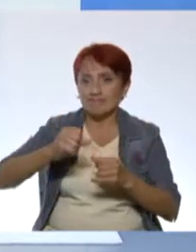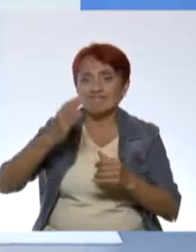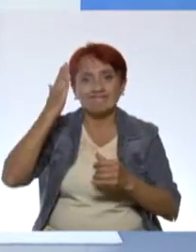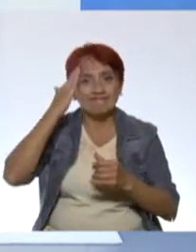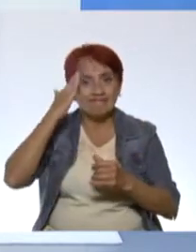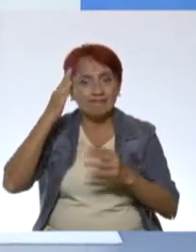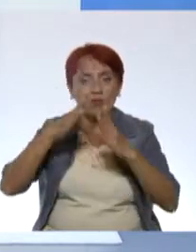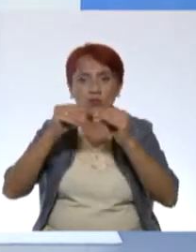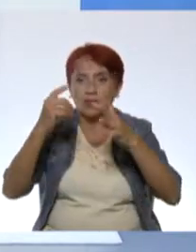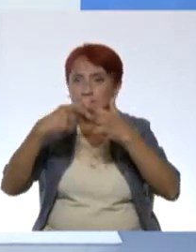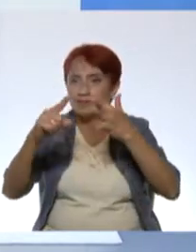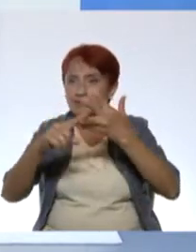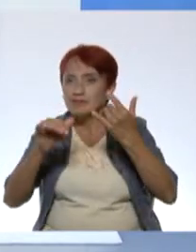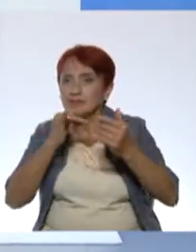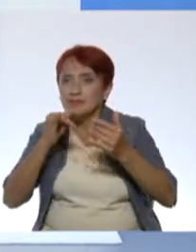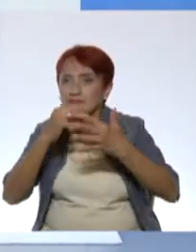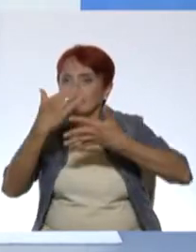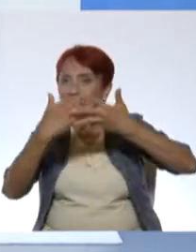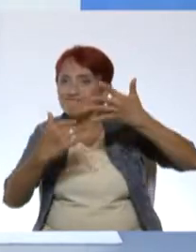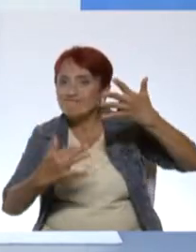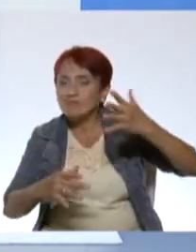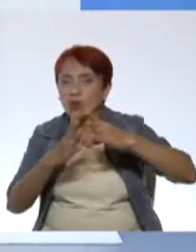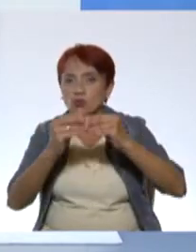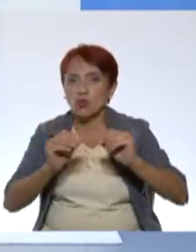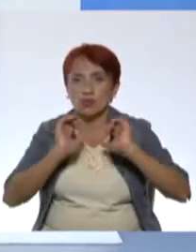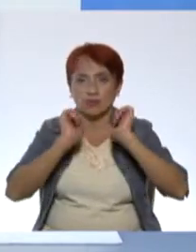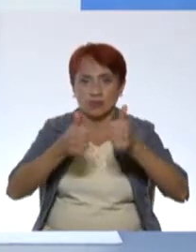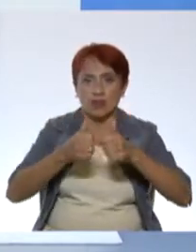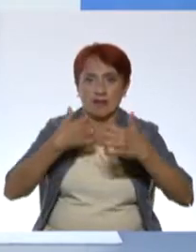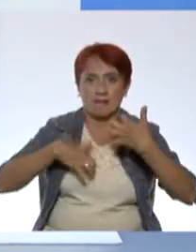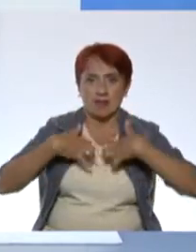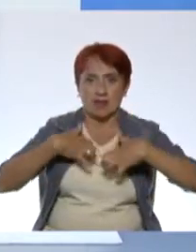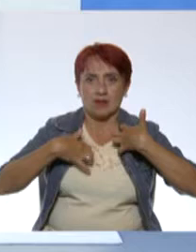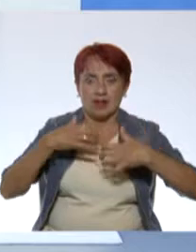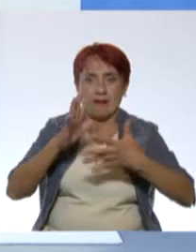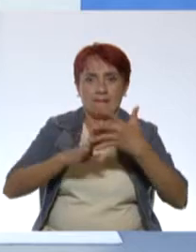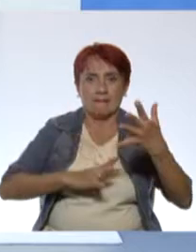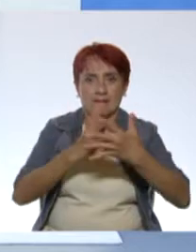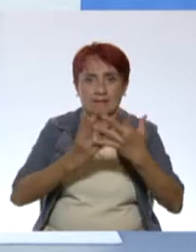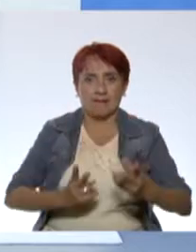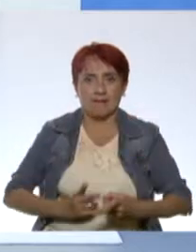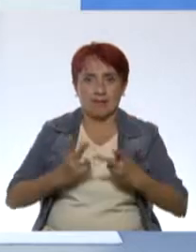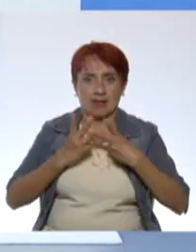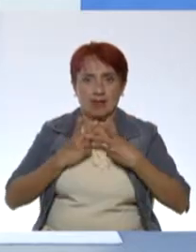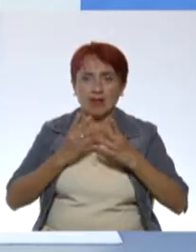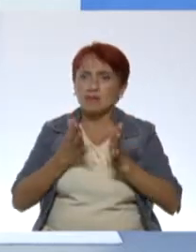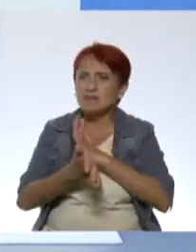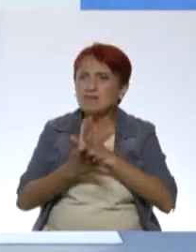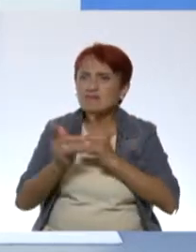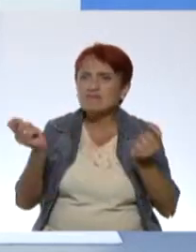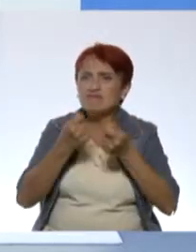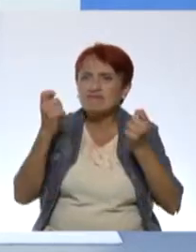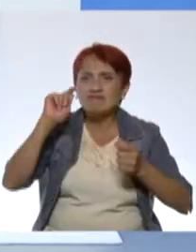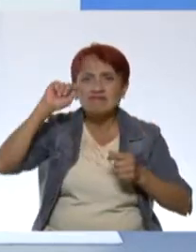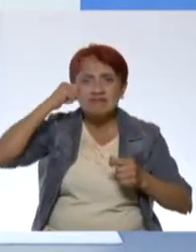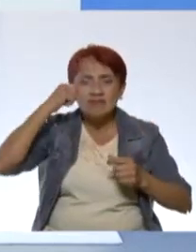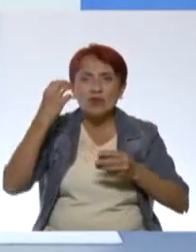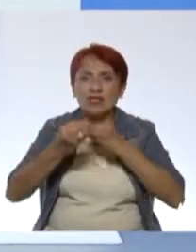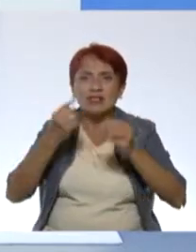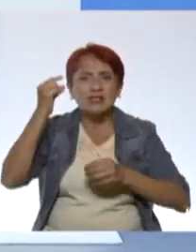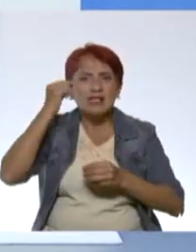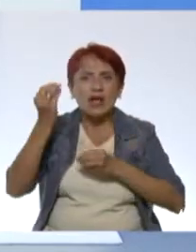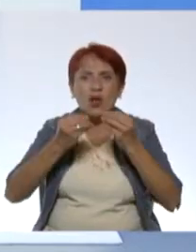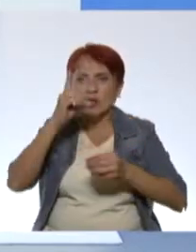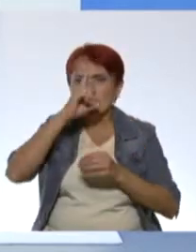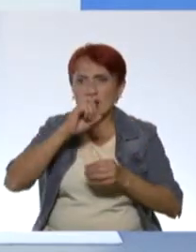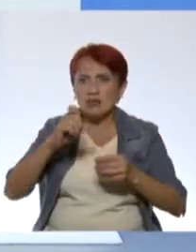como ya tienen todas nuestras coordenadas, demos inicio a este miércoles de Matemática para la Vida. ¿Con qué se celebra, qué se recuerda o qué